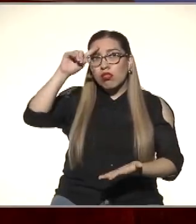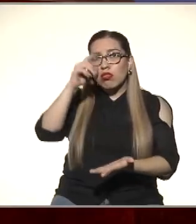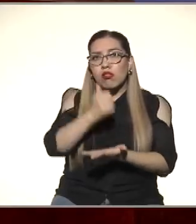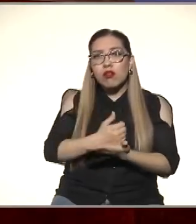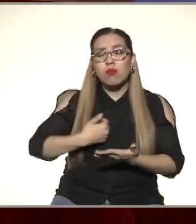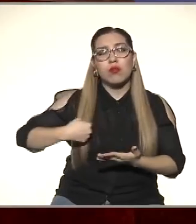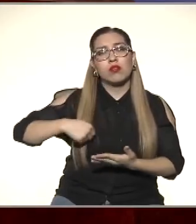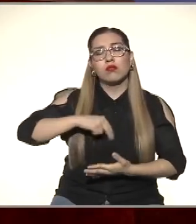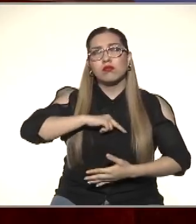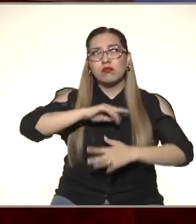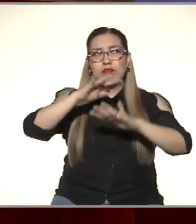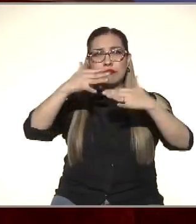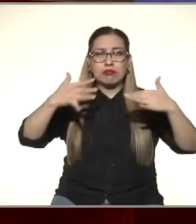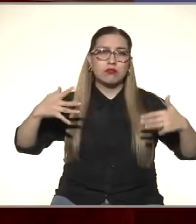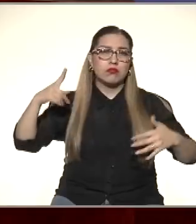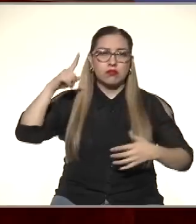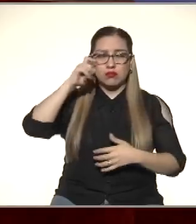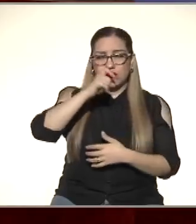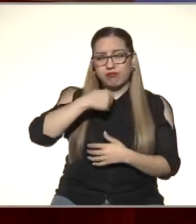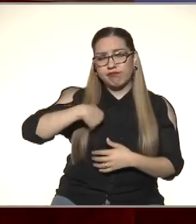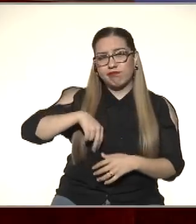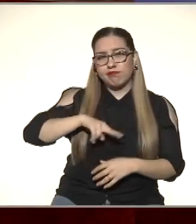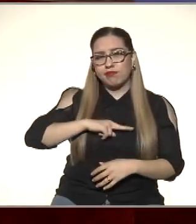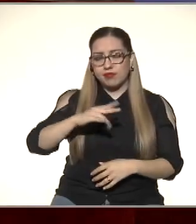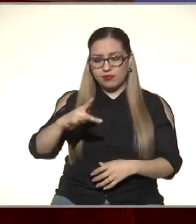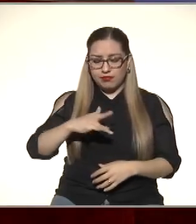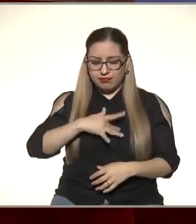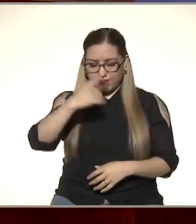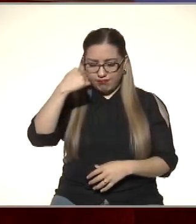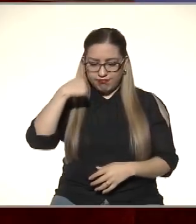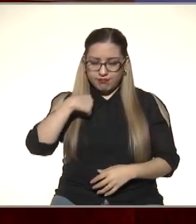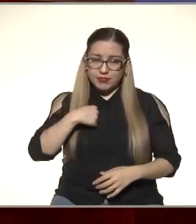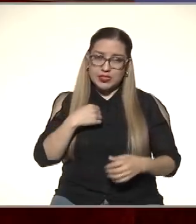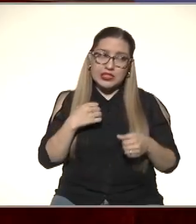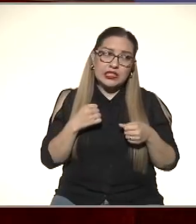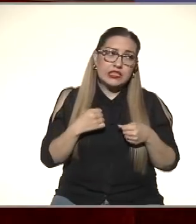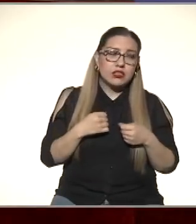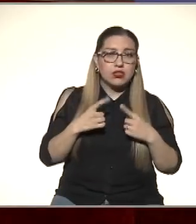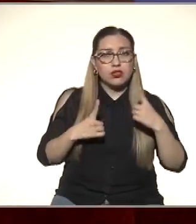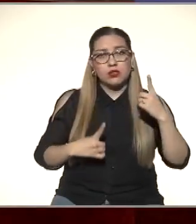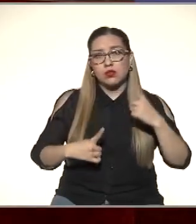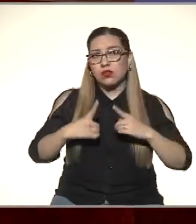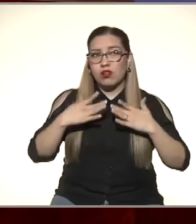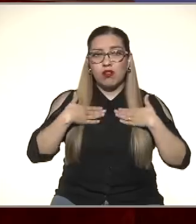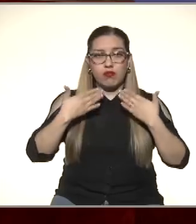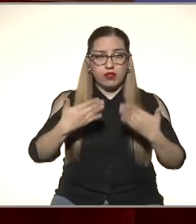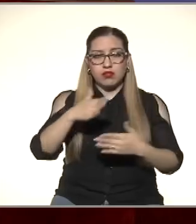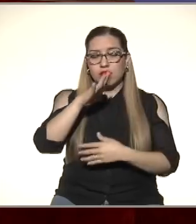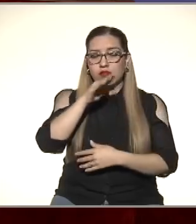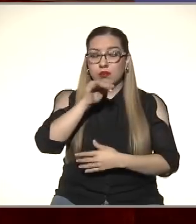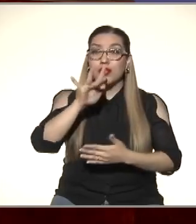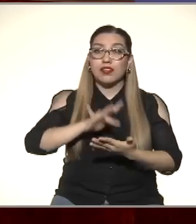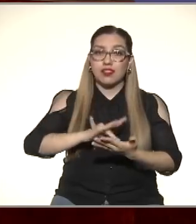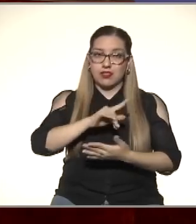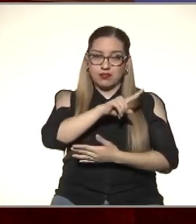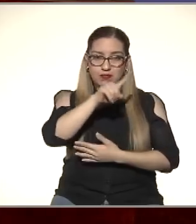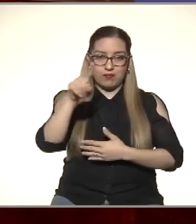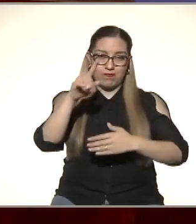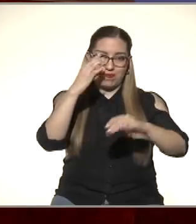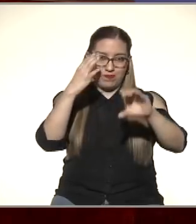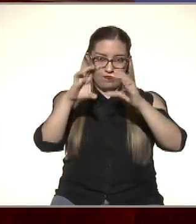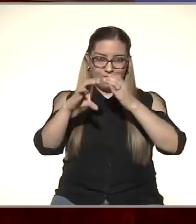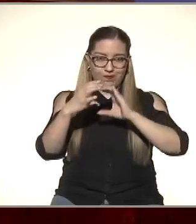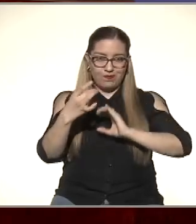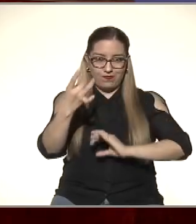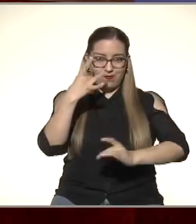personas adultas, siendo personas frías, inseguras y que no pueden confiar en los demás. Gracias a todos los que nos están escribiendo. Les recuerdo que